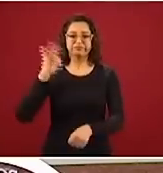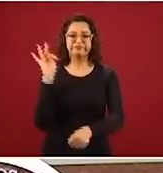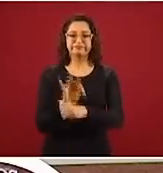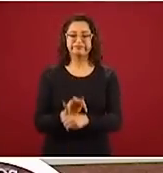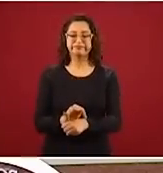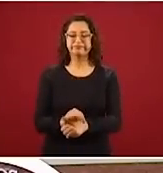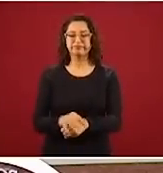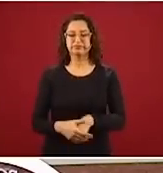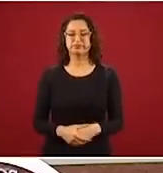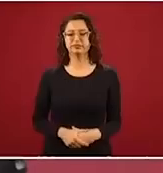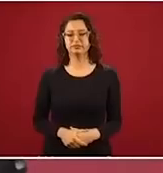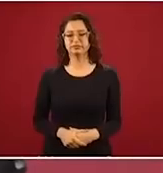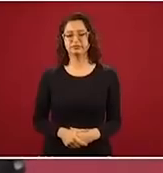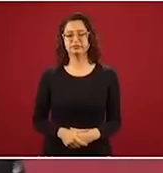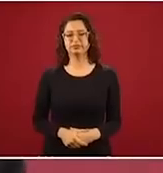Y